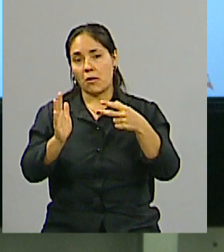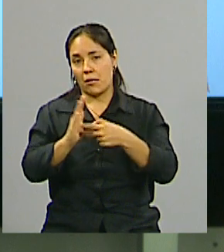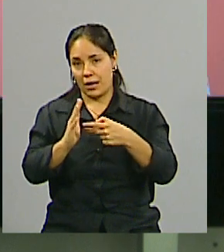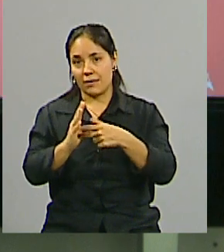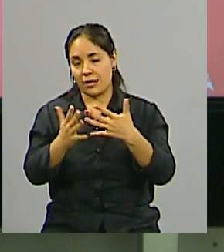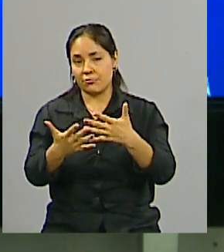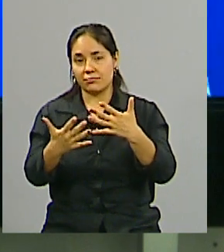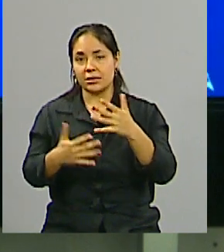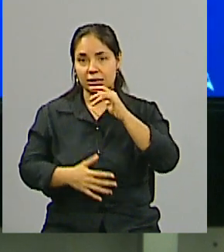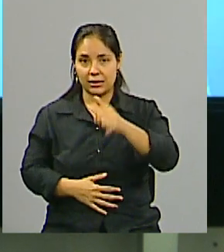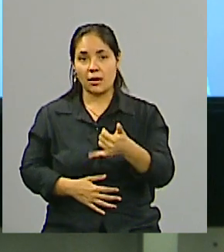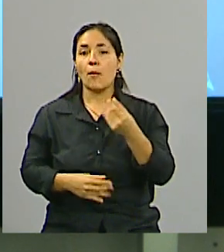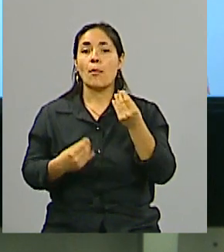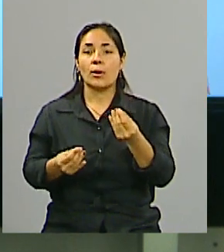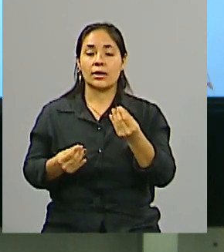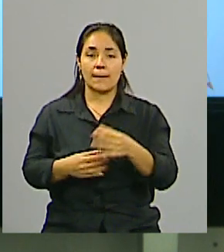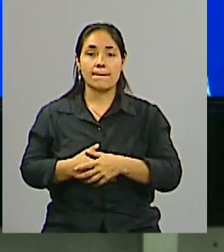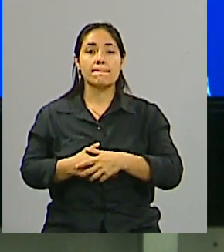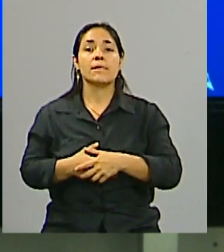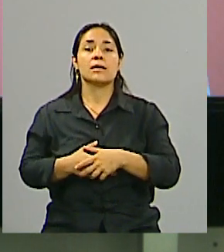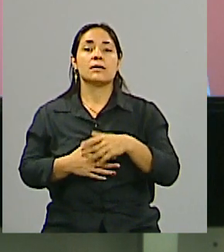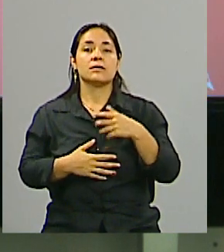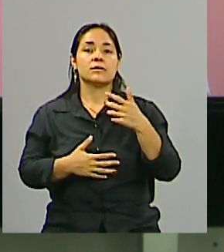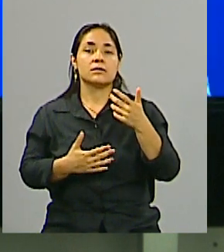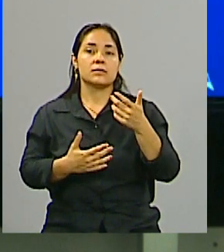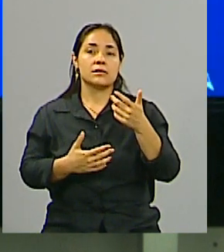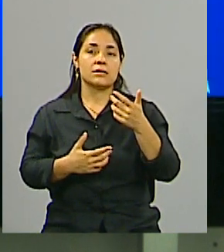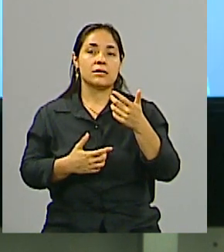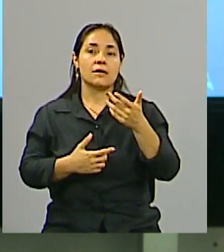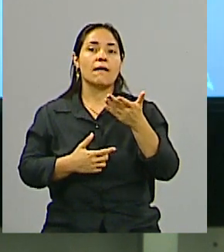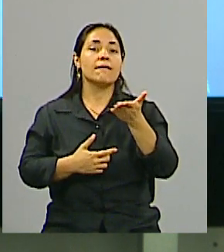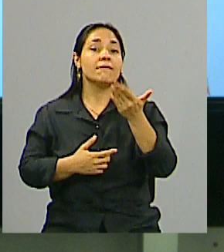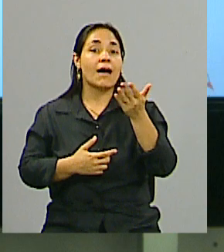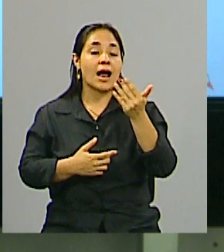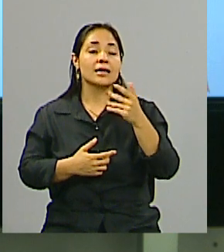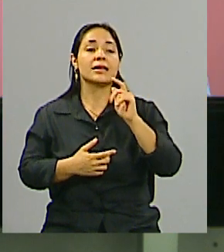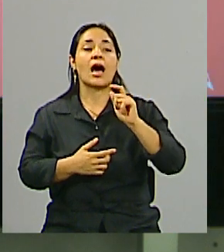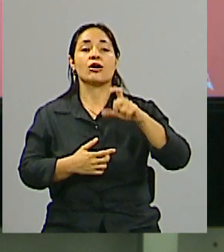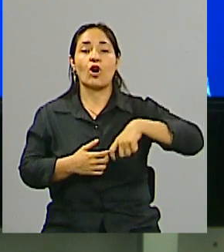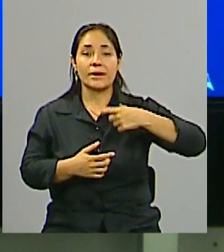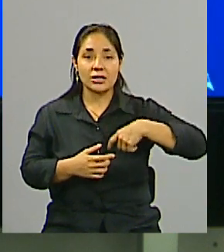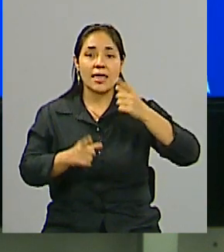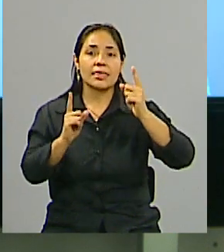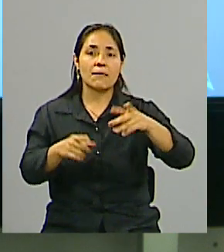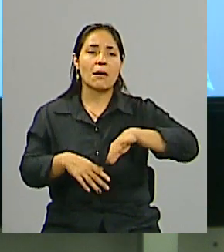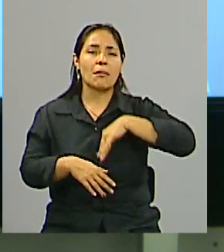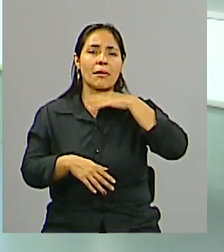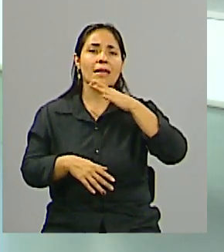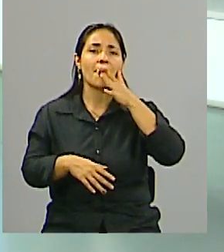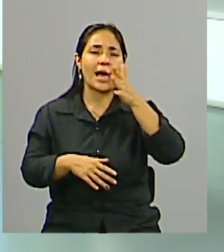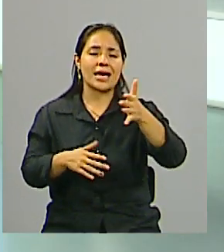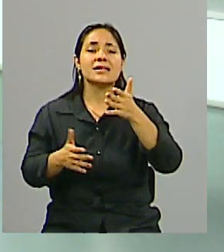que tenemos, sobre todo por esto, por faltas de cobertura y de previsión y de sobrecarga del sistema público de